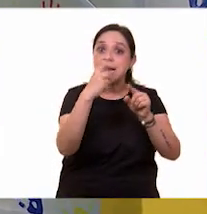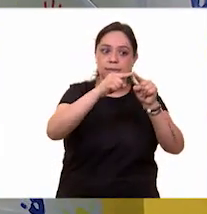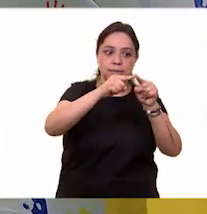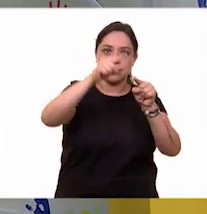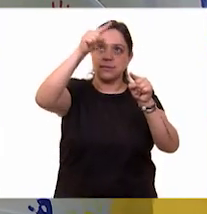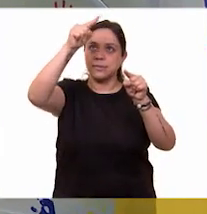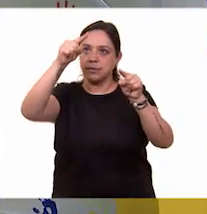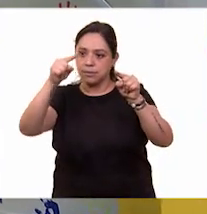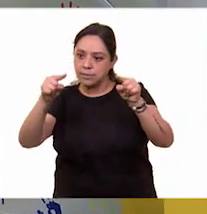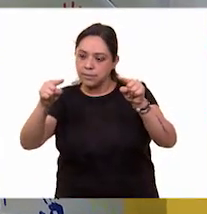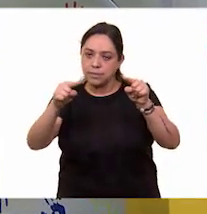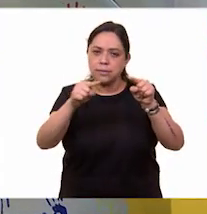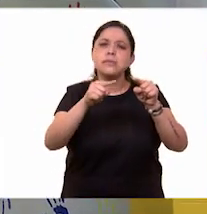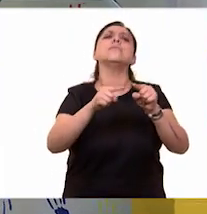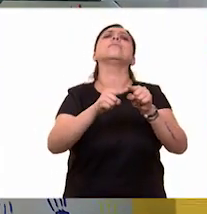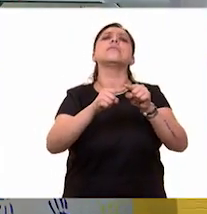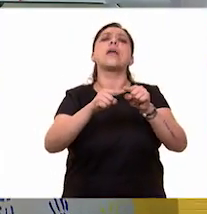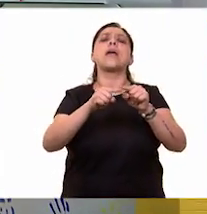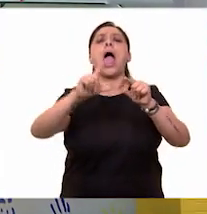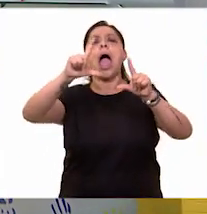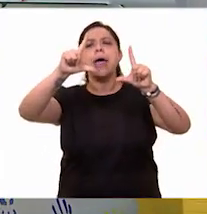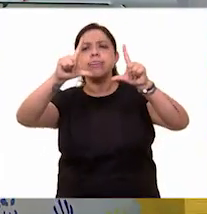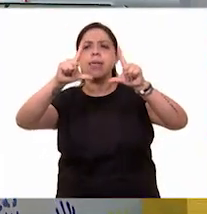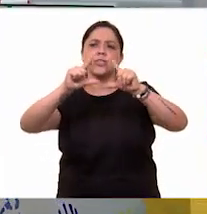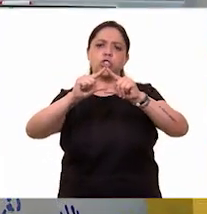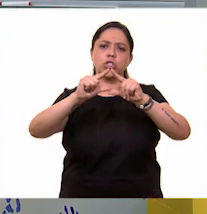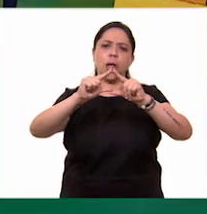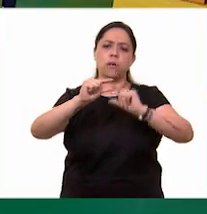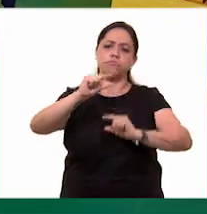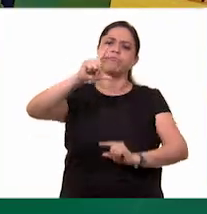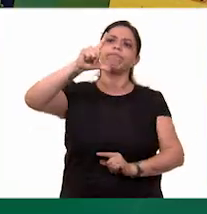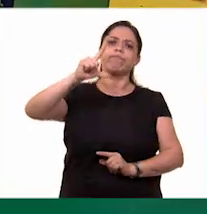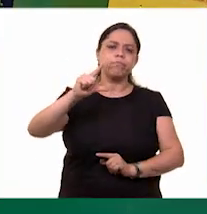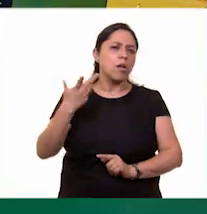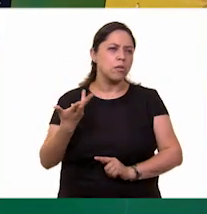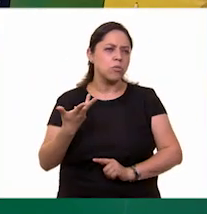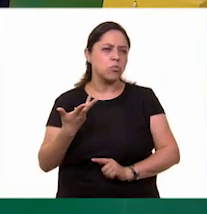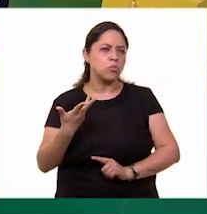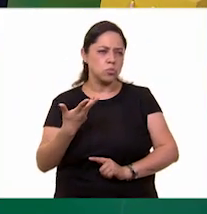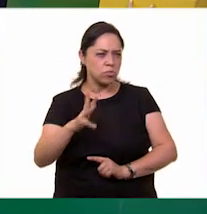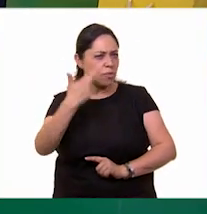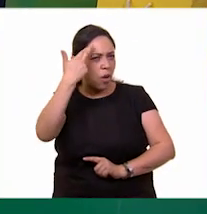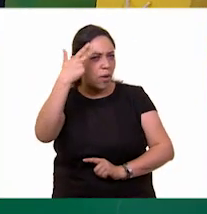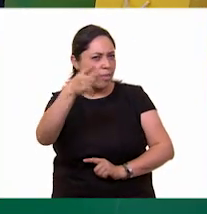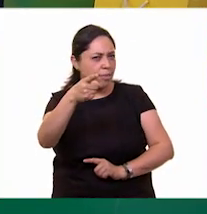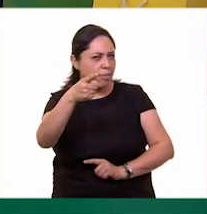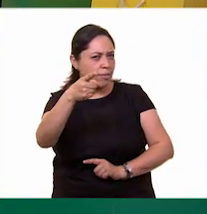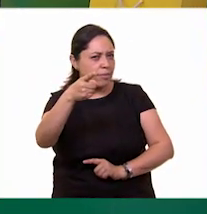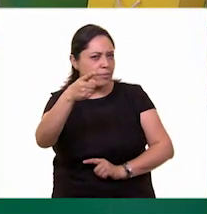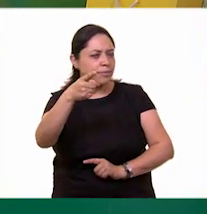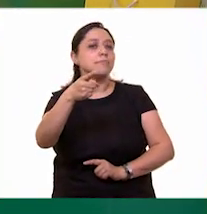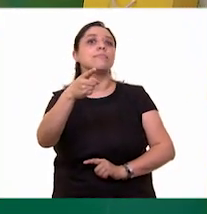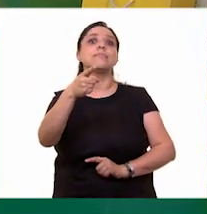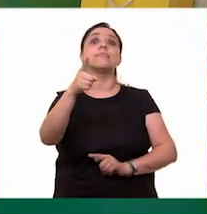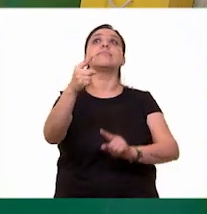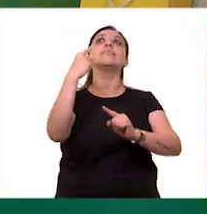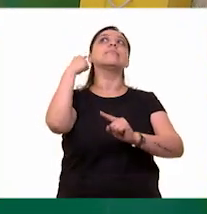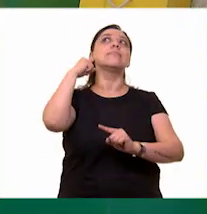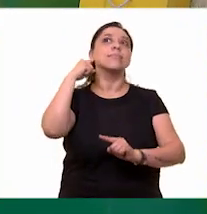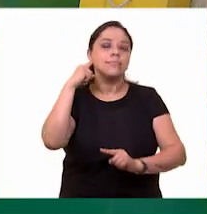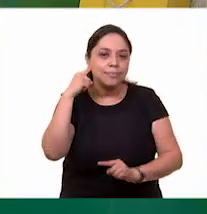ver, nuestras niñas y niños recuerdan una figura que tenga tres lados. Ah.